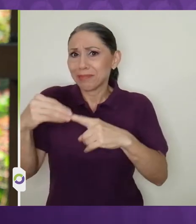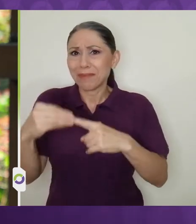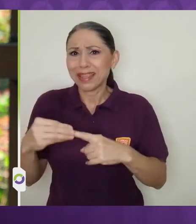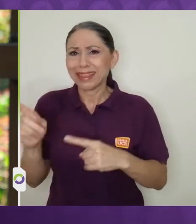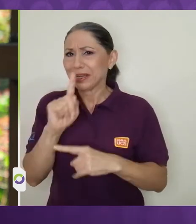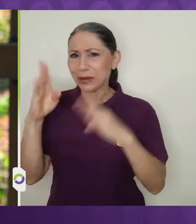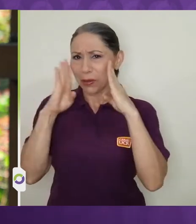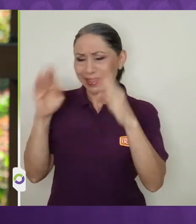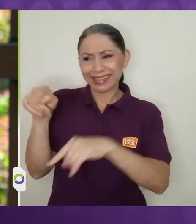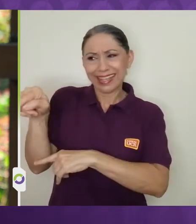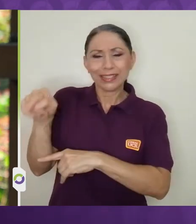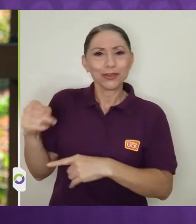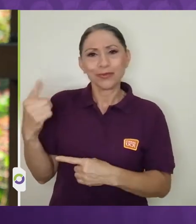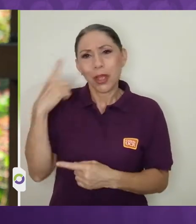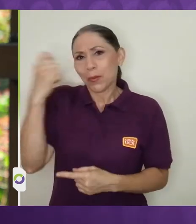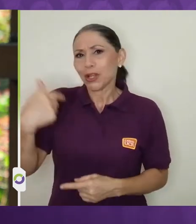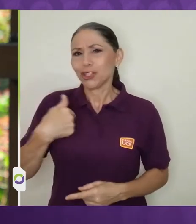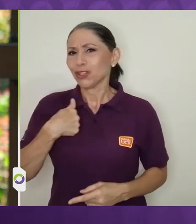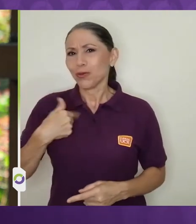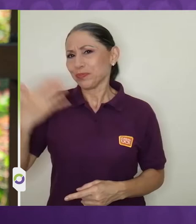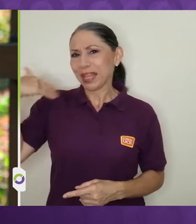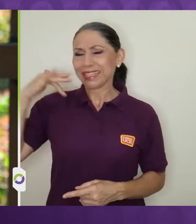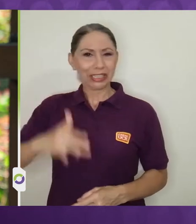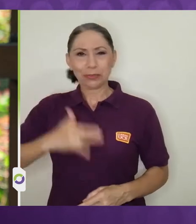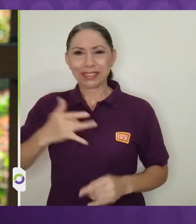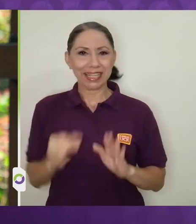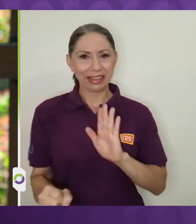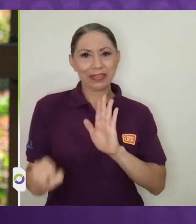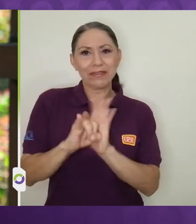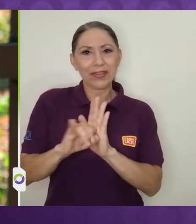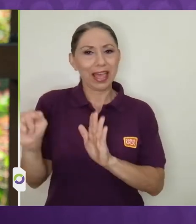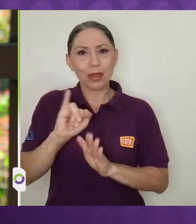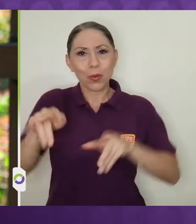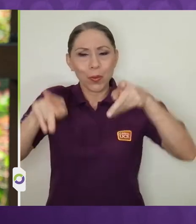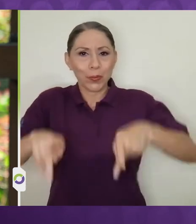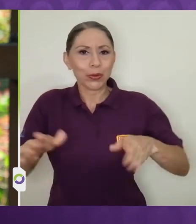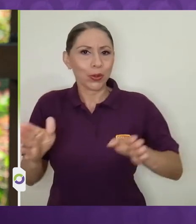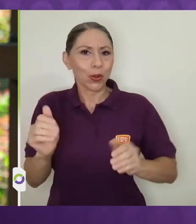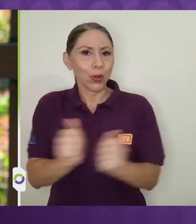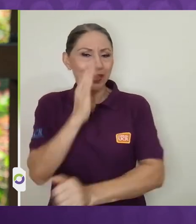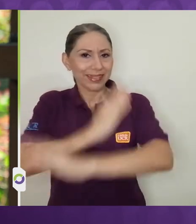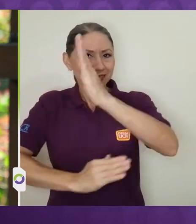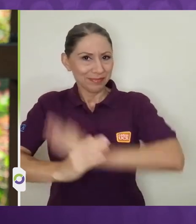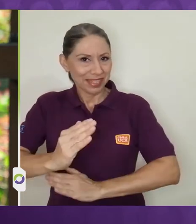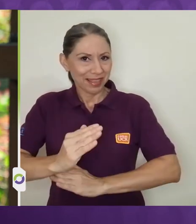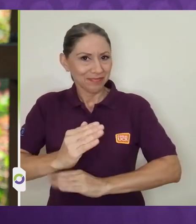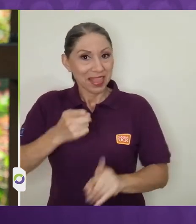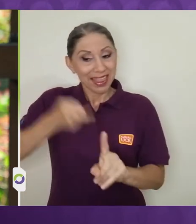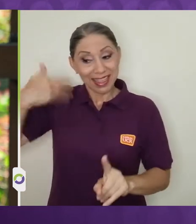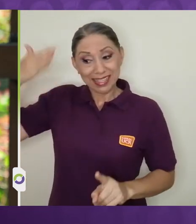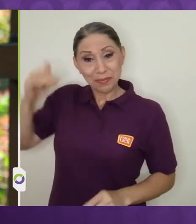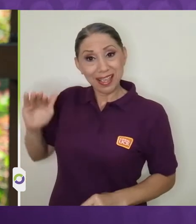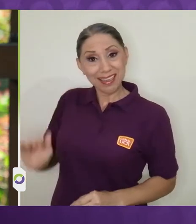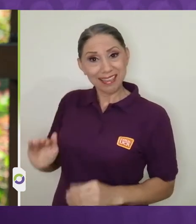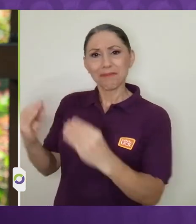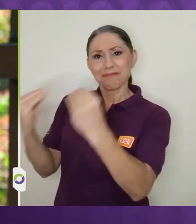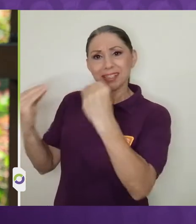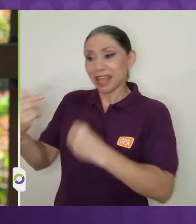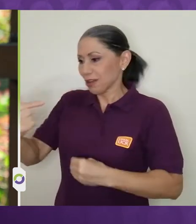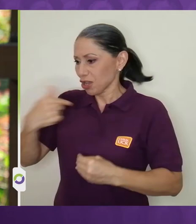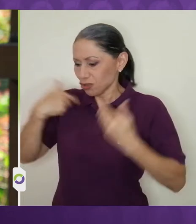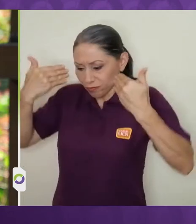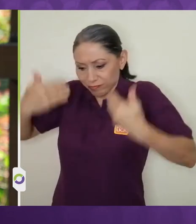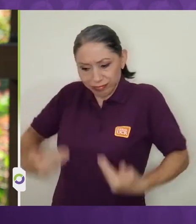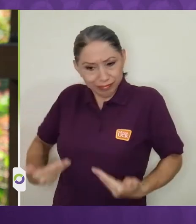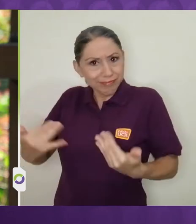yo principalmente no, porque yo no me identificaba como una persona con discapacidad. Desde pequeñita me